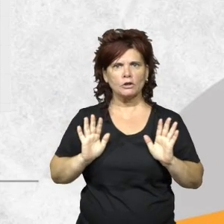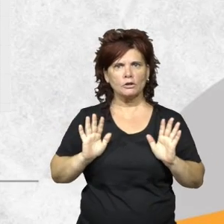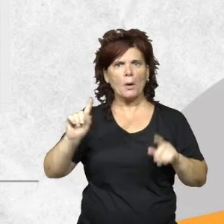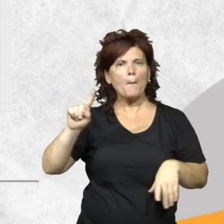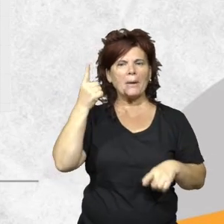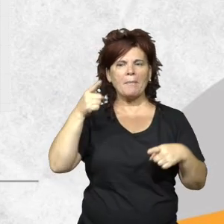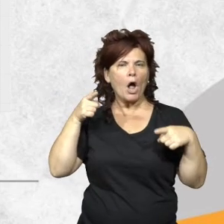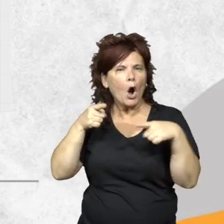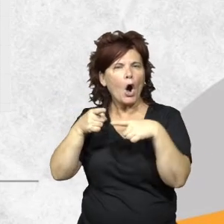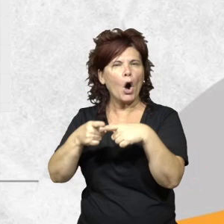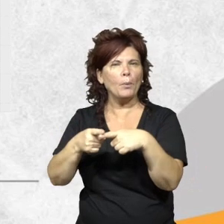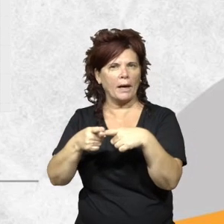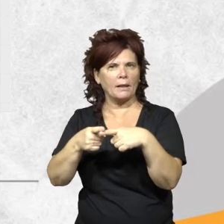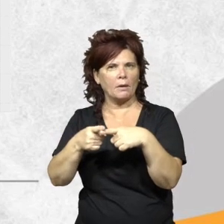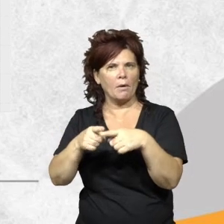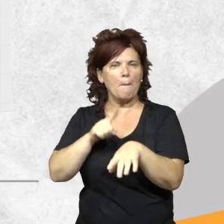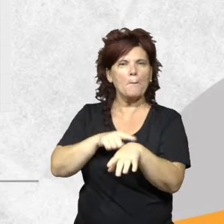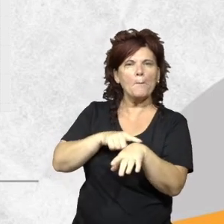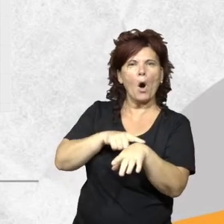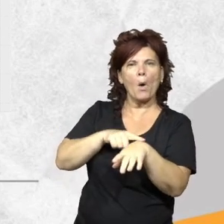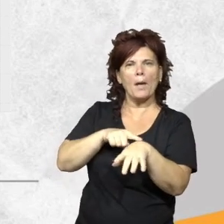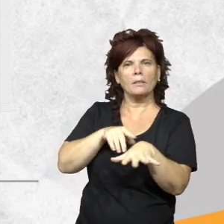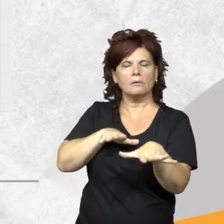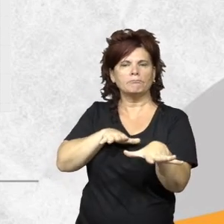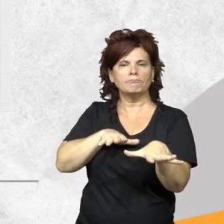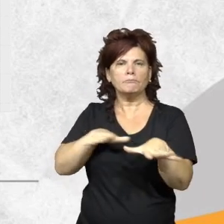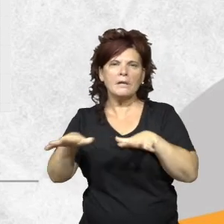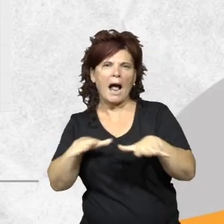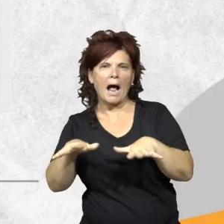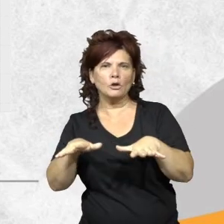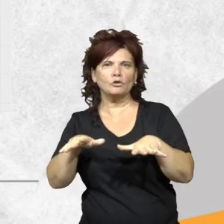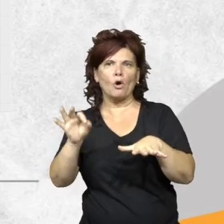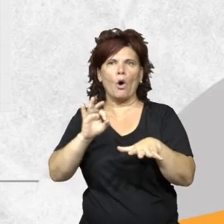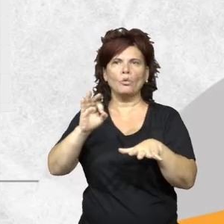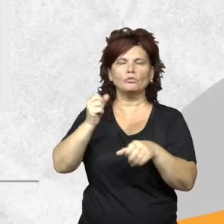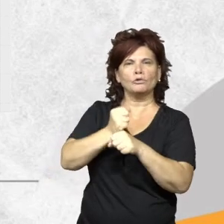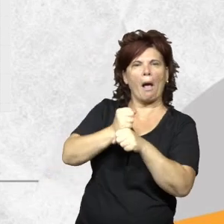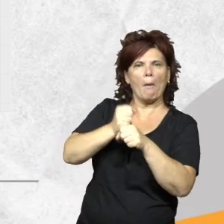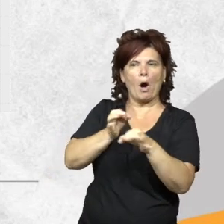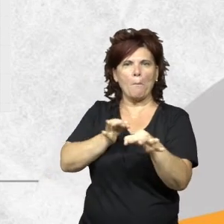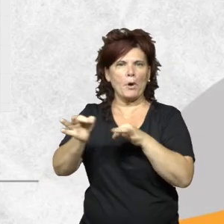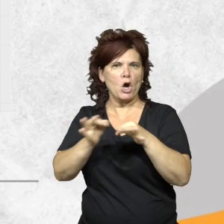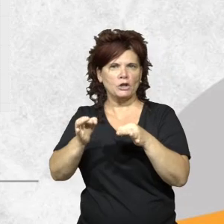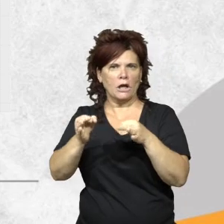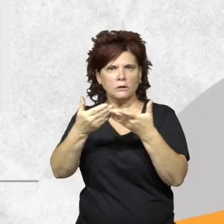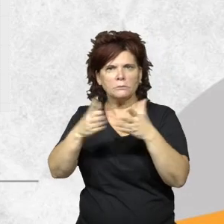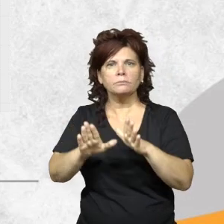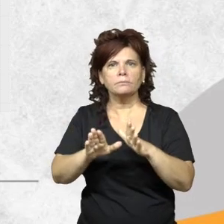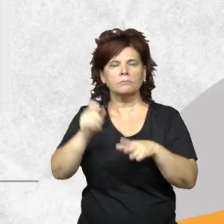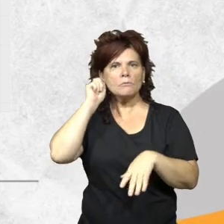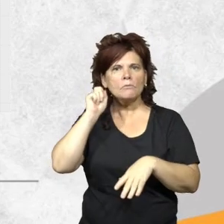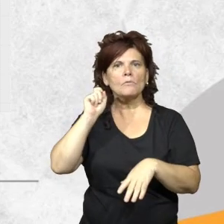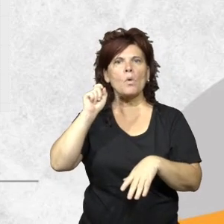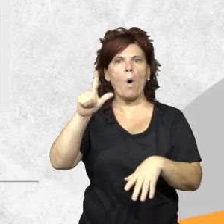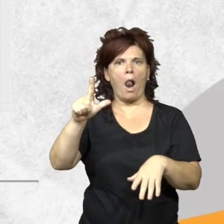primer objetivo a la hora de emitir un acto habilitador de una actividad, una obra, un proyecto, es lograr la inocuidad